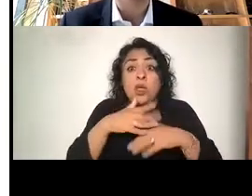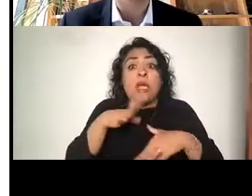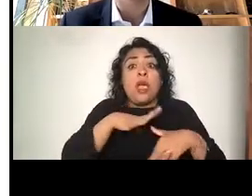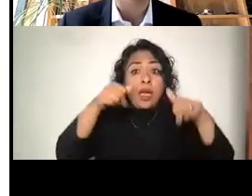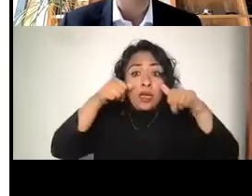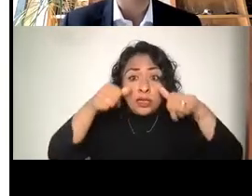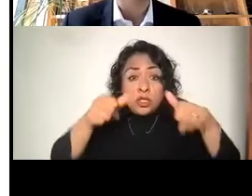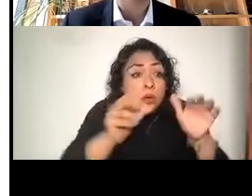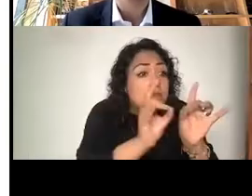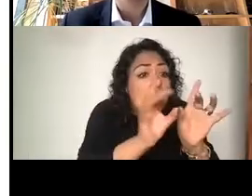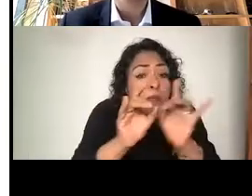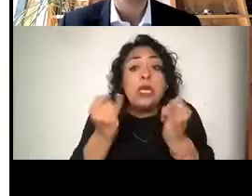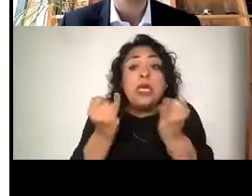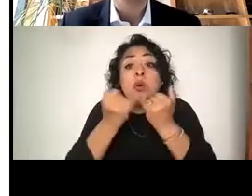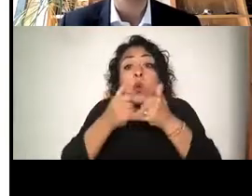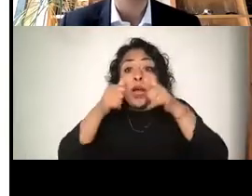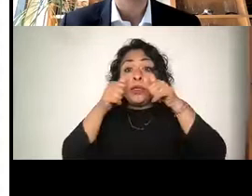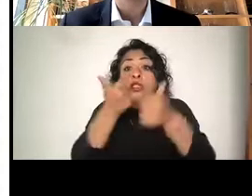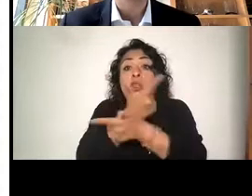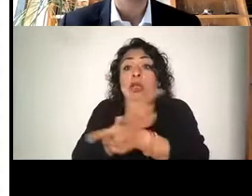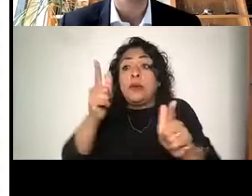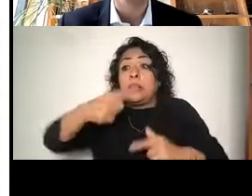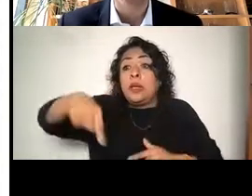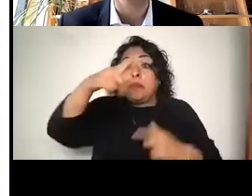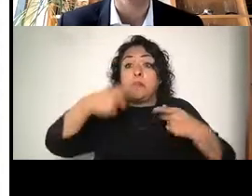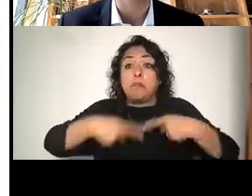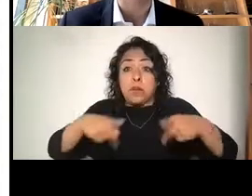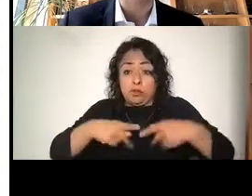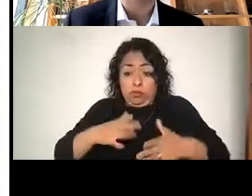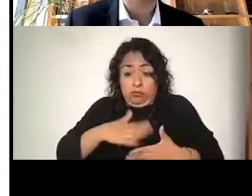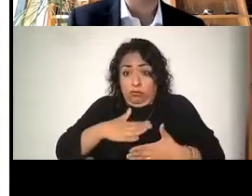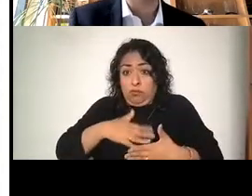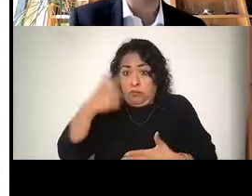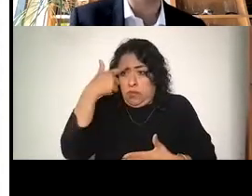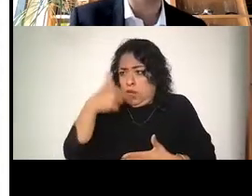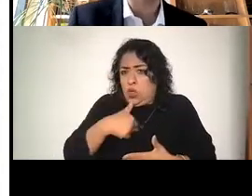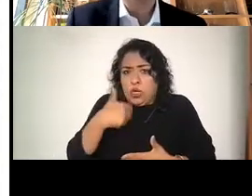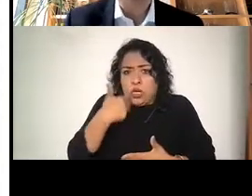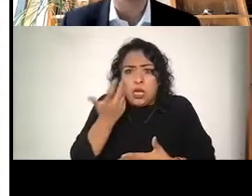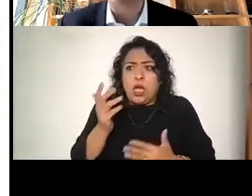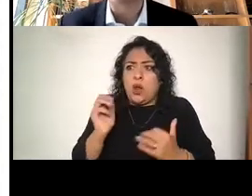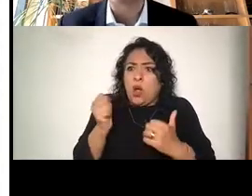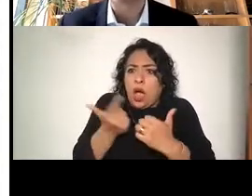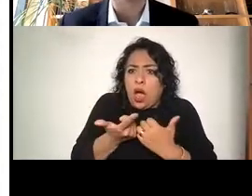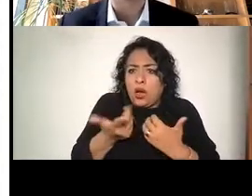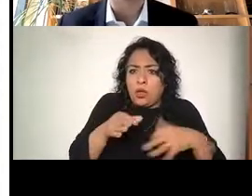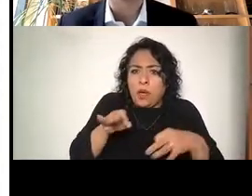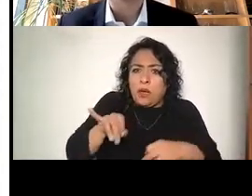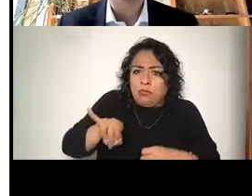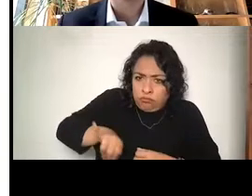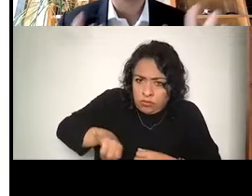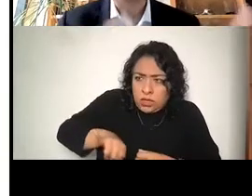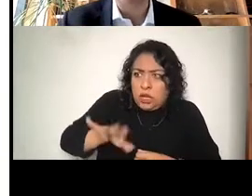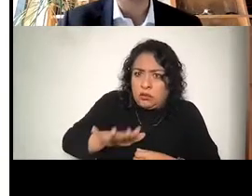atienden también a la libertad de los ciudadanos, que tenemos los ciudadanos para hacer cosas de interés público y lícitas,